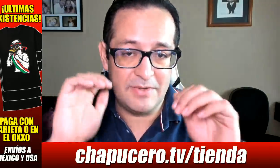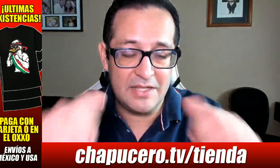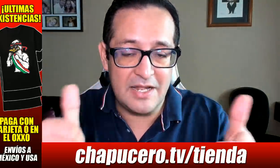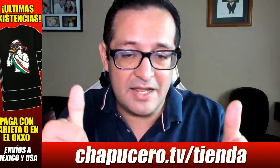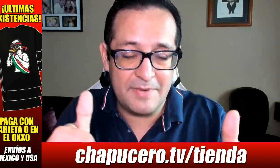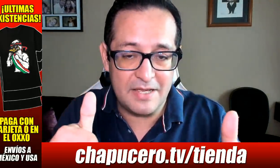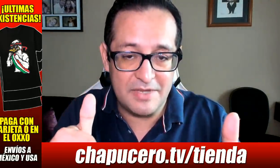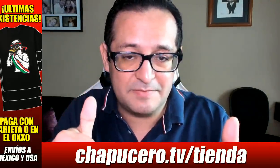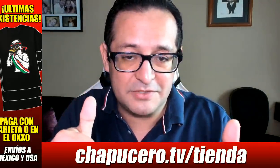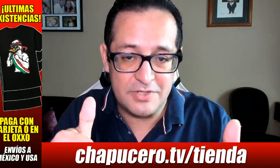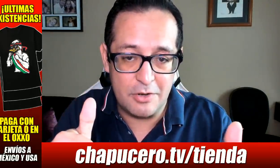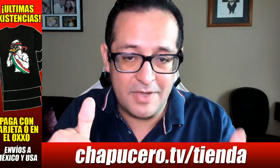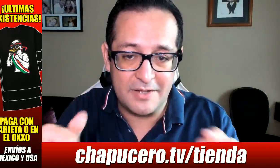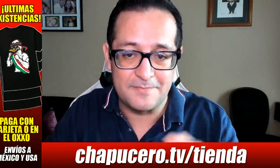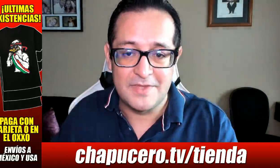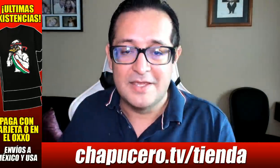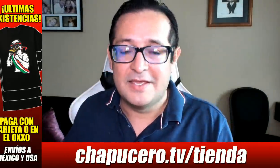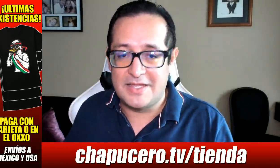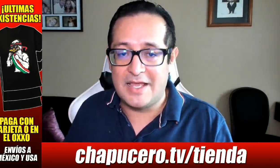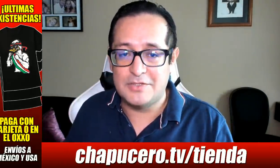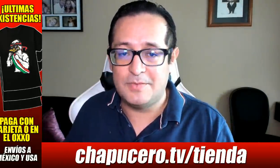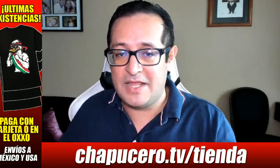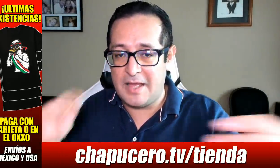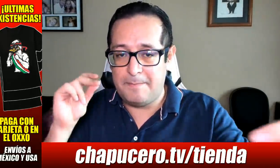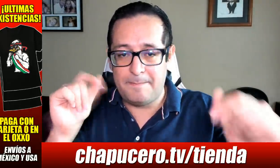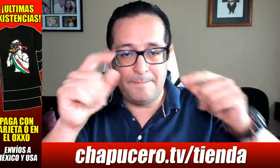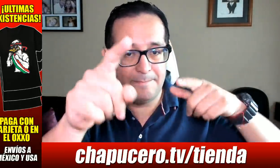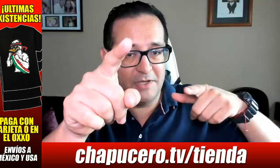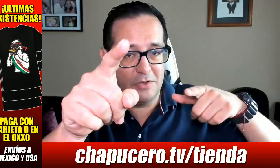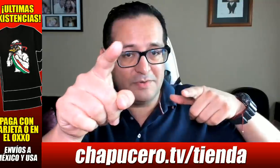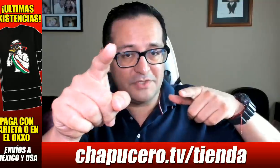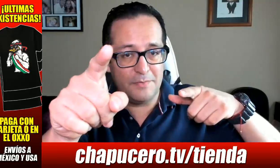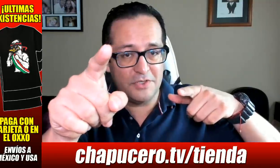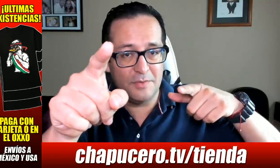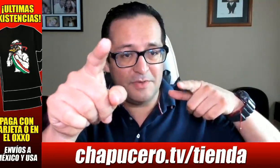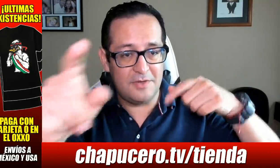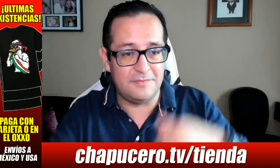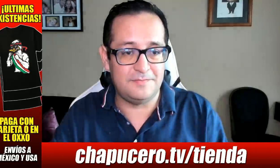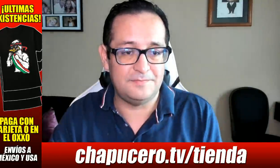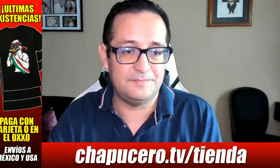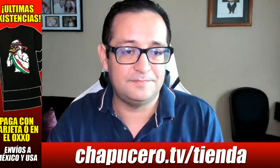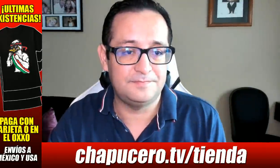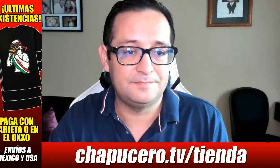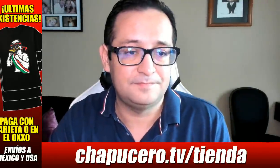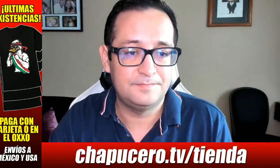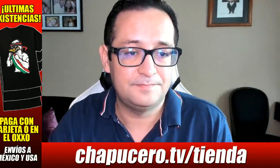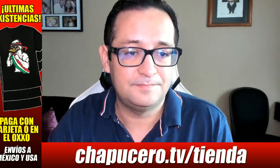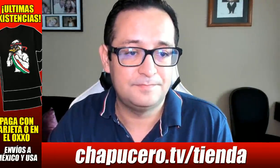suscríbete, dale like para que más personas lo vean. Que tengas un buen día y nos vemos en el próximo video.